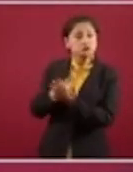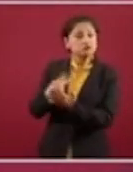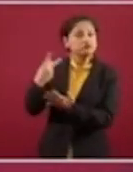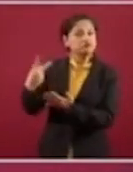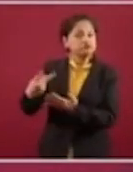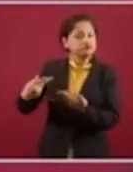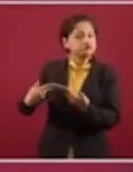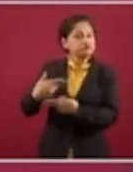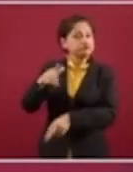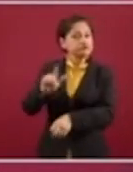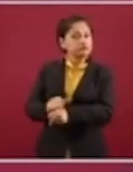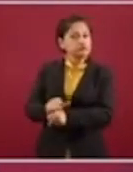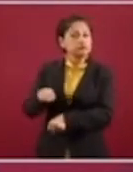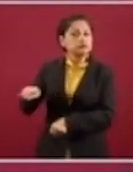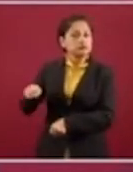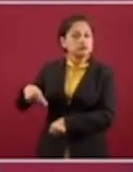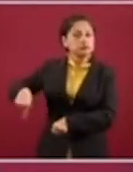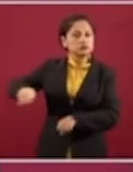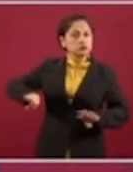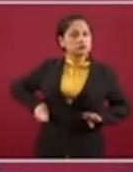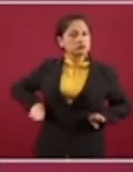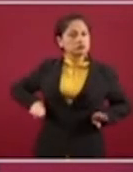de primer orden,